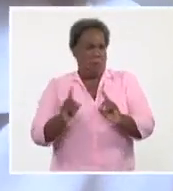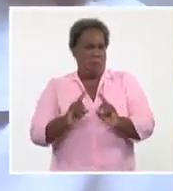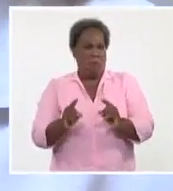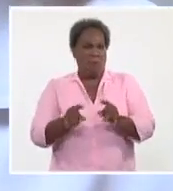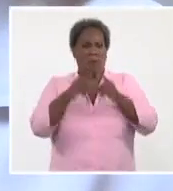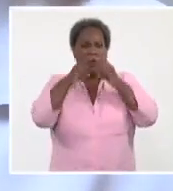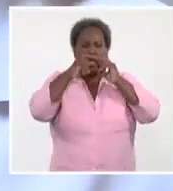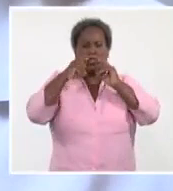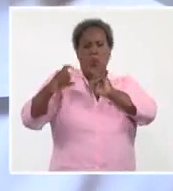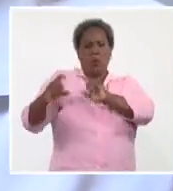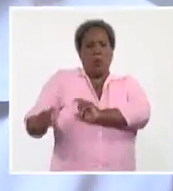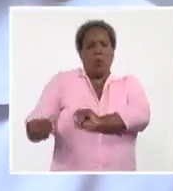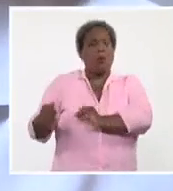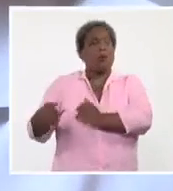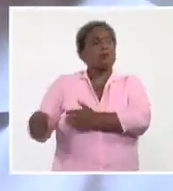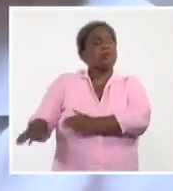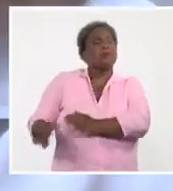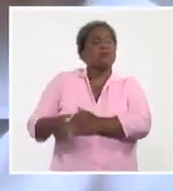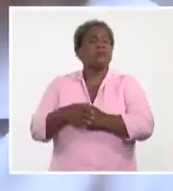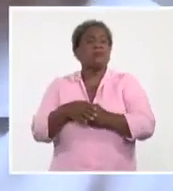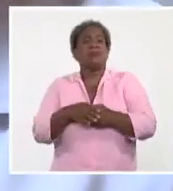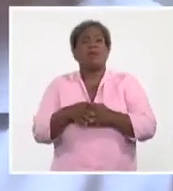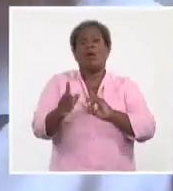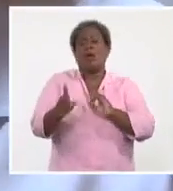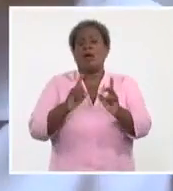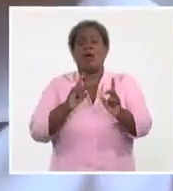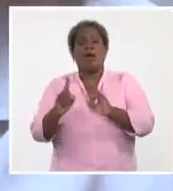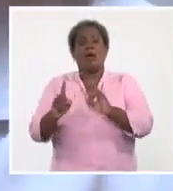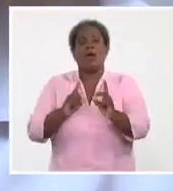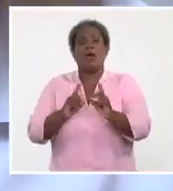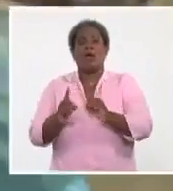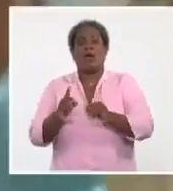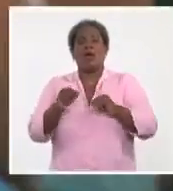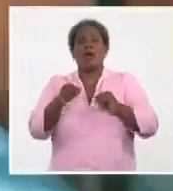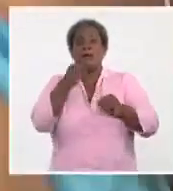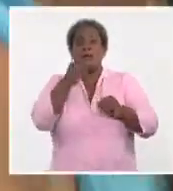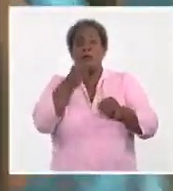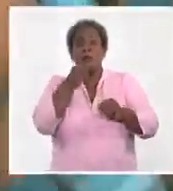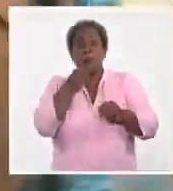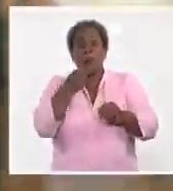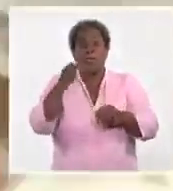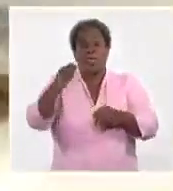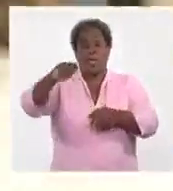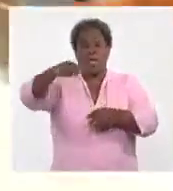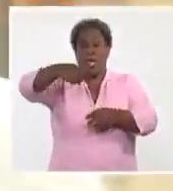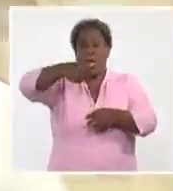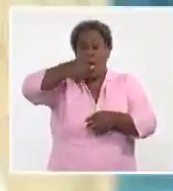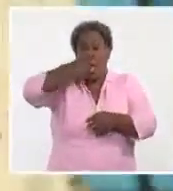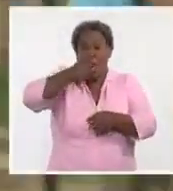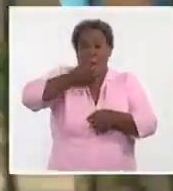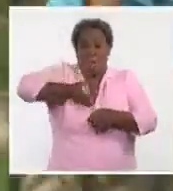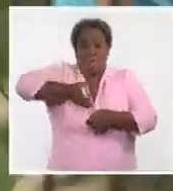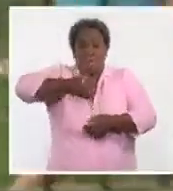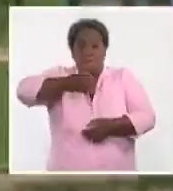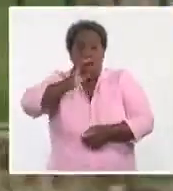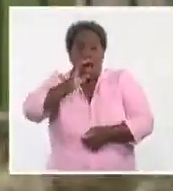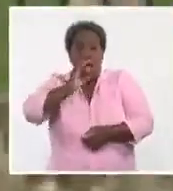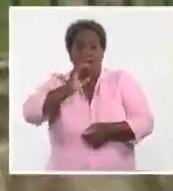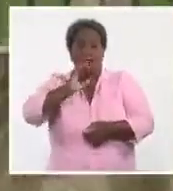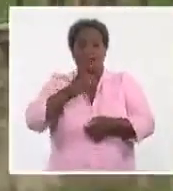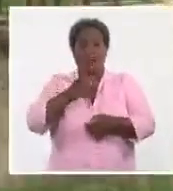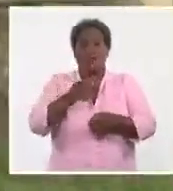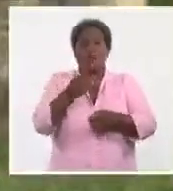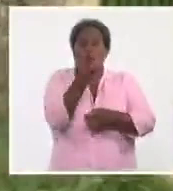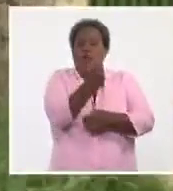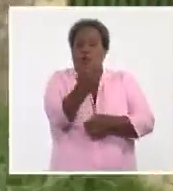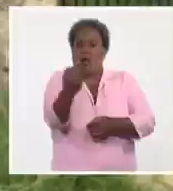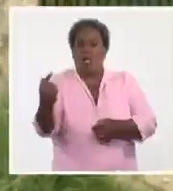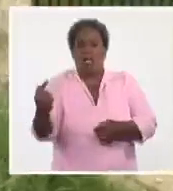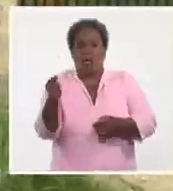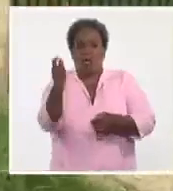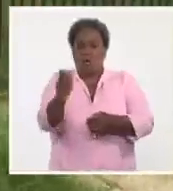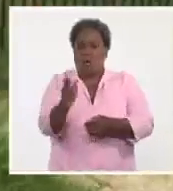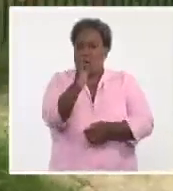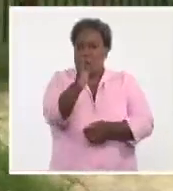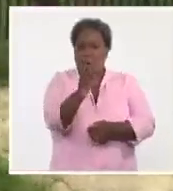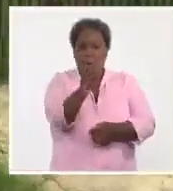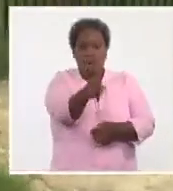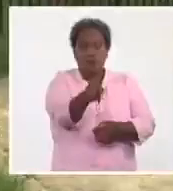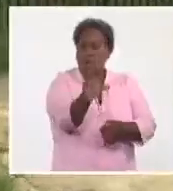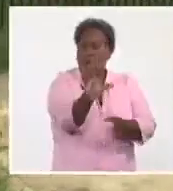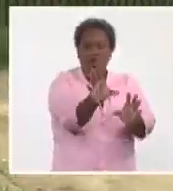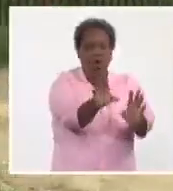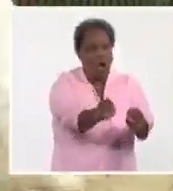el nasobuco, a lo mejor no están separados los cubiertos, los vasos, por cada una de las personas. Confirmado es